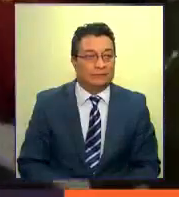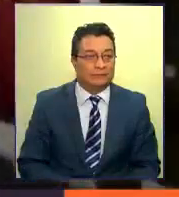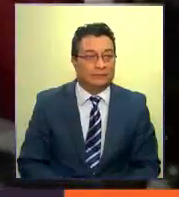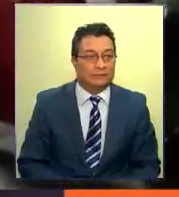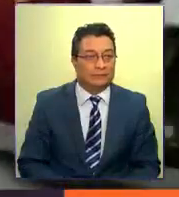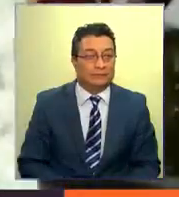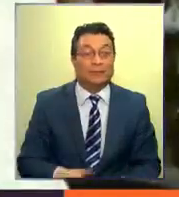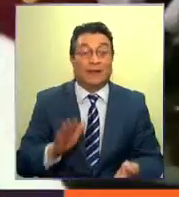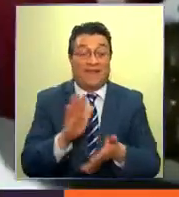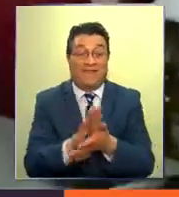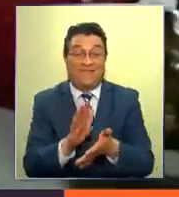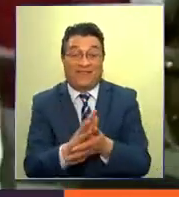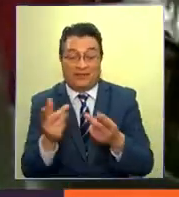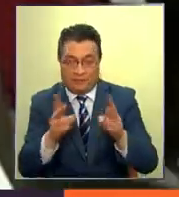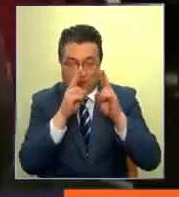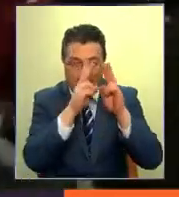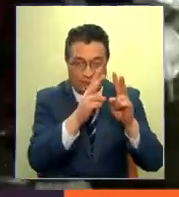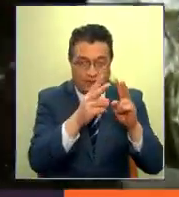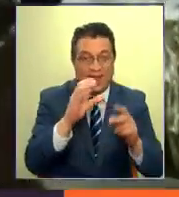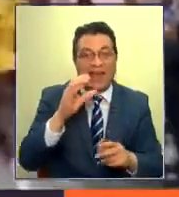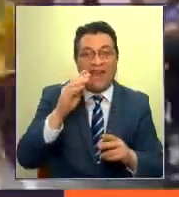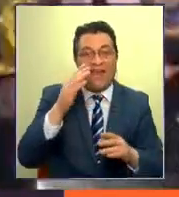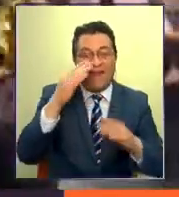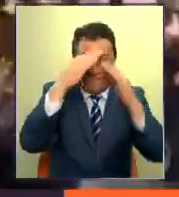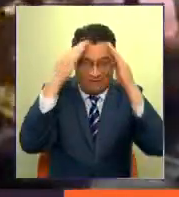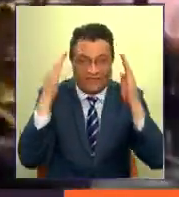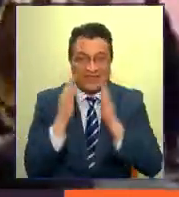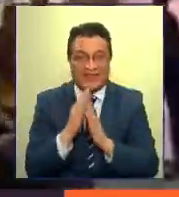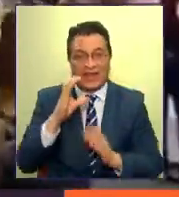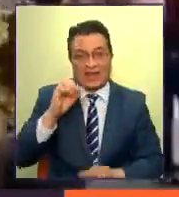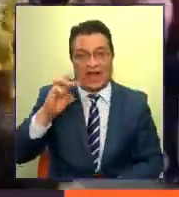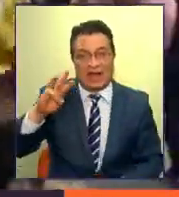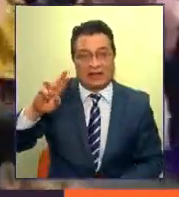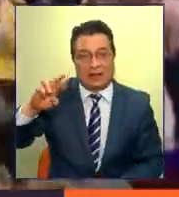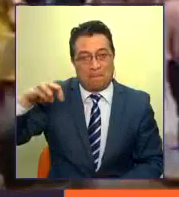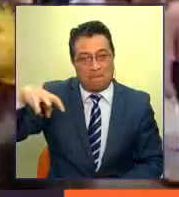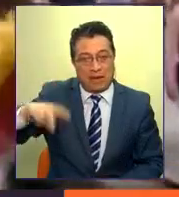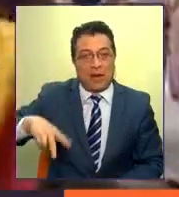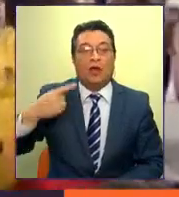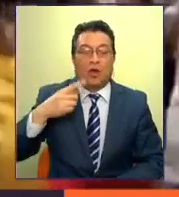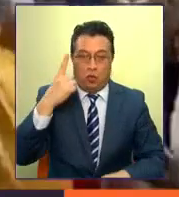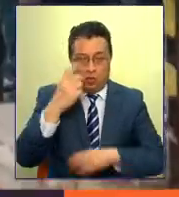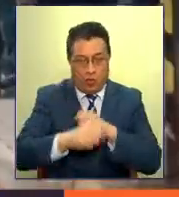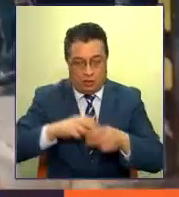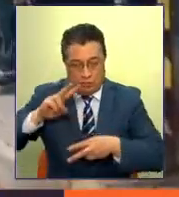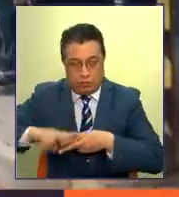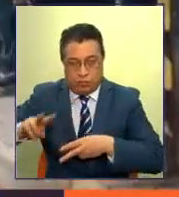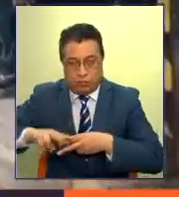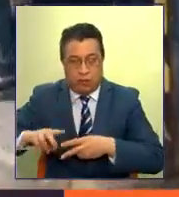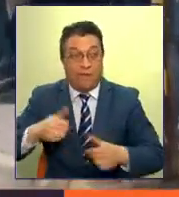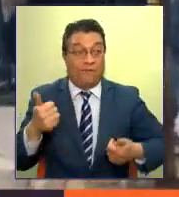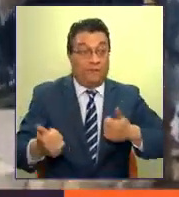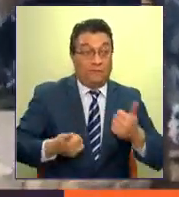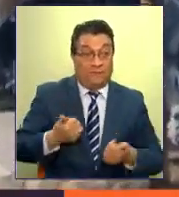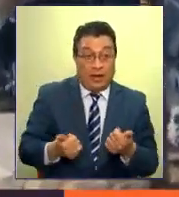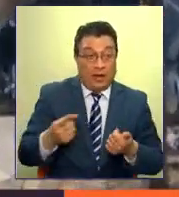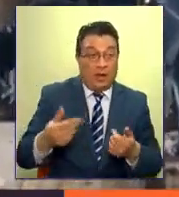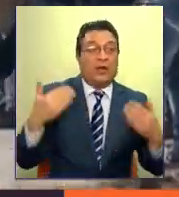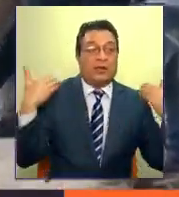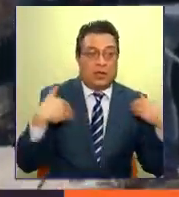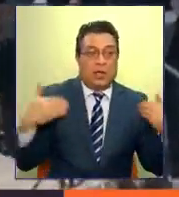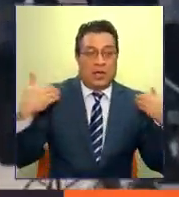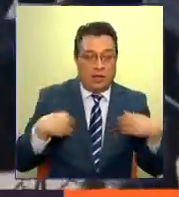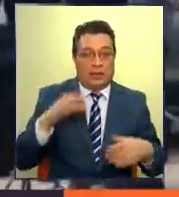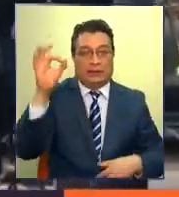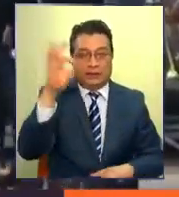La fiesta en honor a la Virgen del Carmen se prepara durante todo el año y los bailarines, el alma de esta celebración, ensayan cada fin de